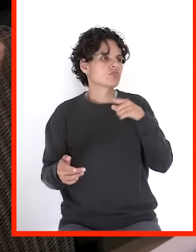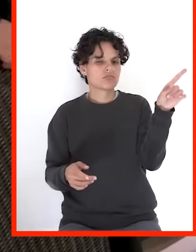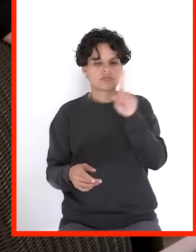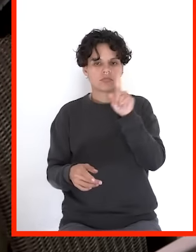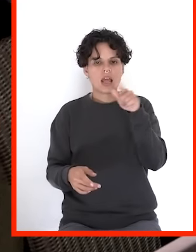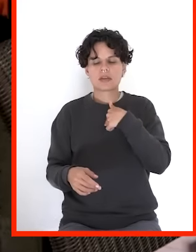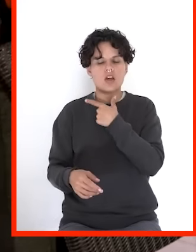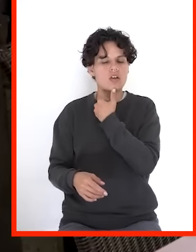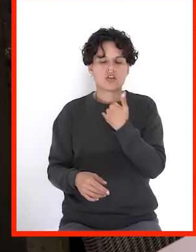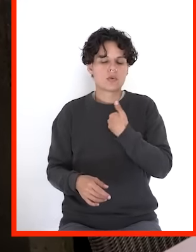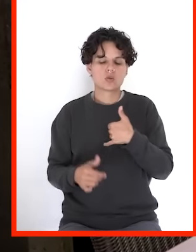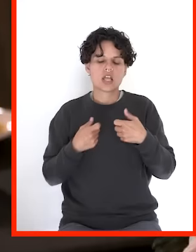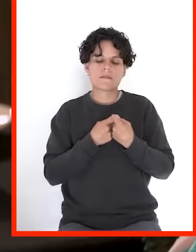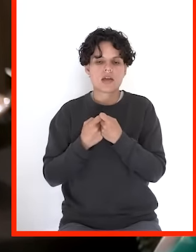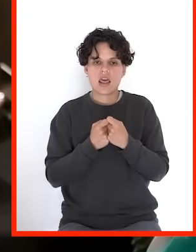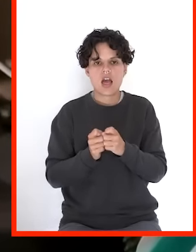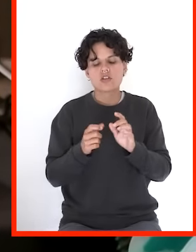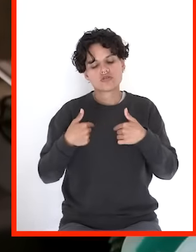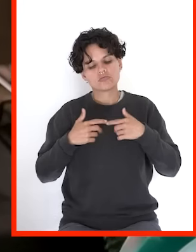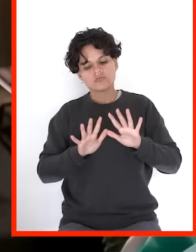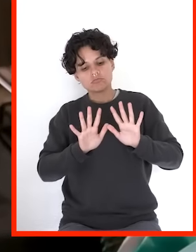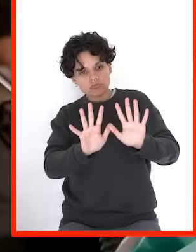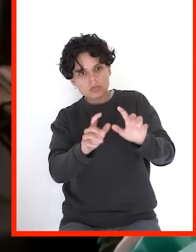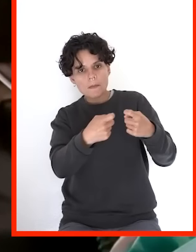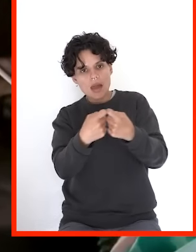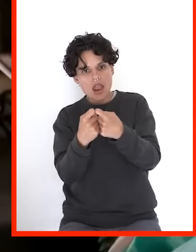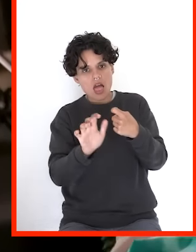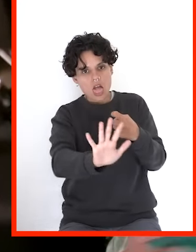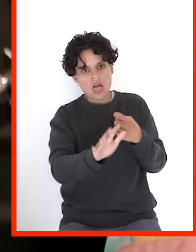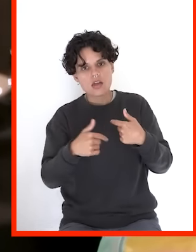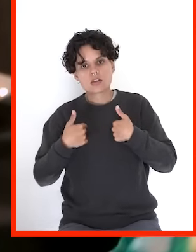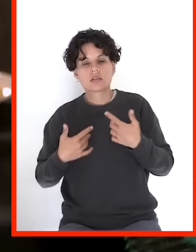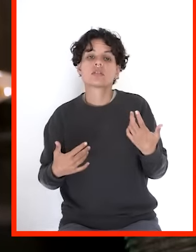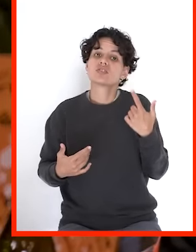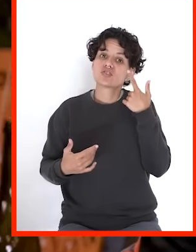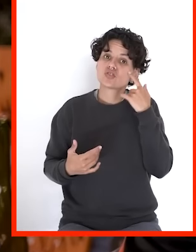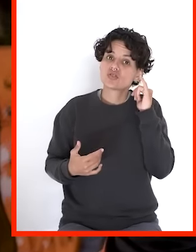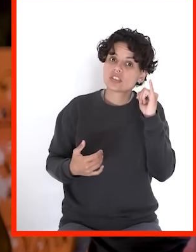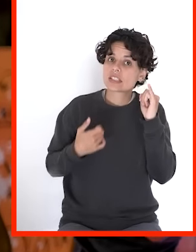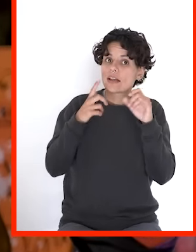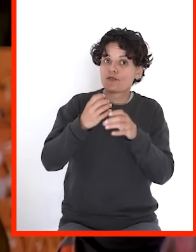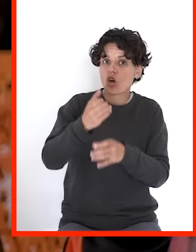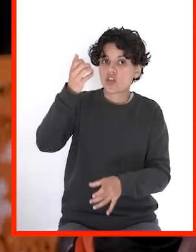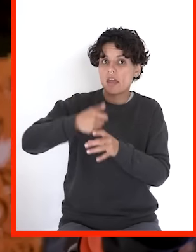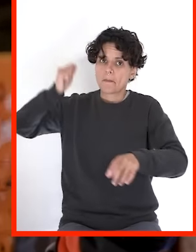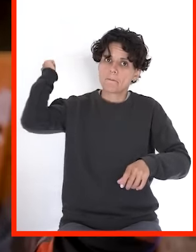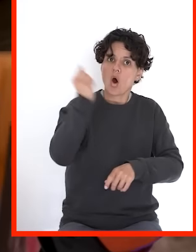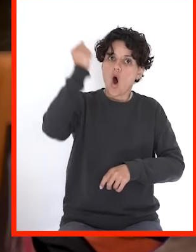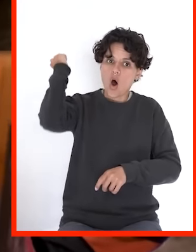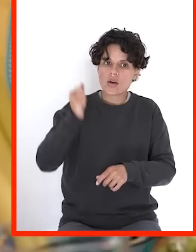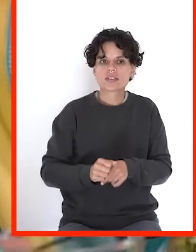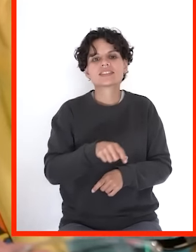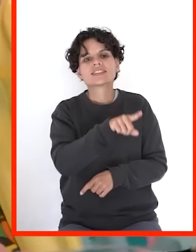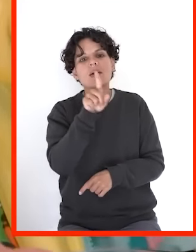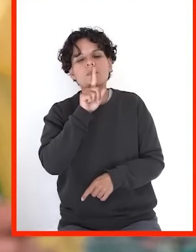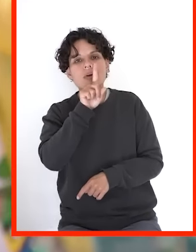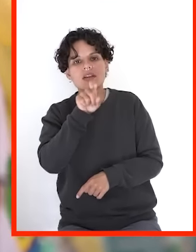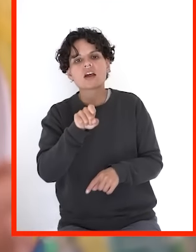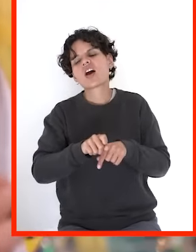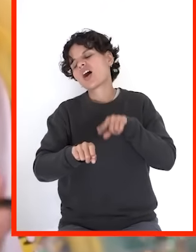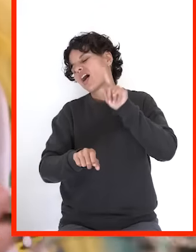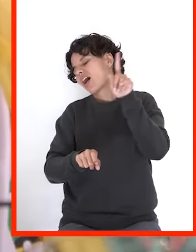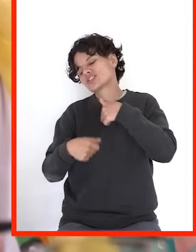Shaolin. No, cero pelea, evitar conflictos. Aunque he puesto unos botellazos por ahí. Panchito, yo creo que menos. Panchito es pura paz. No, yo pura